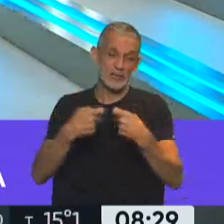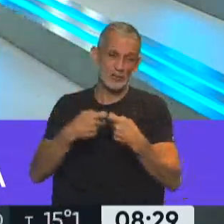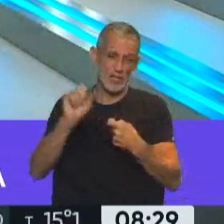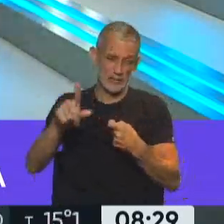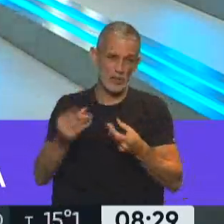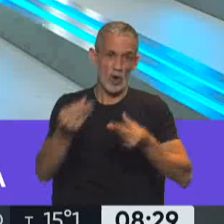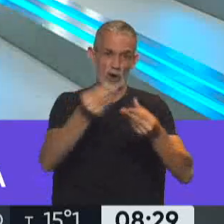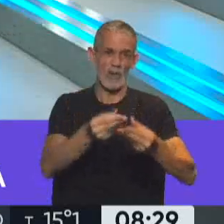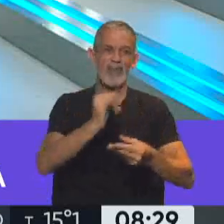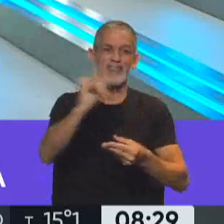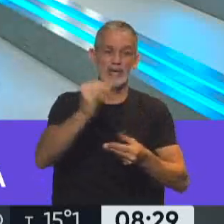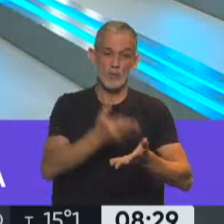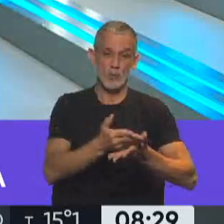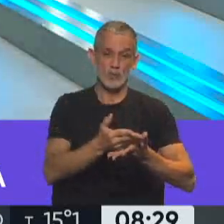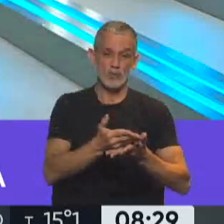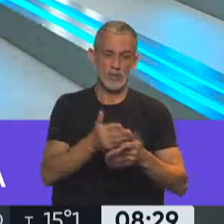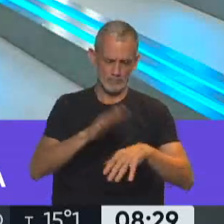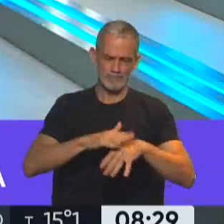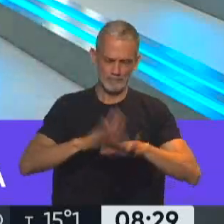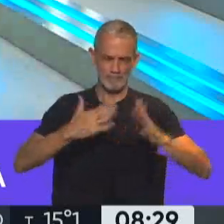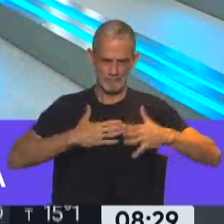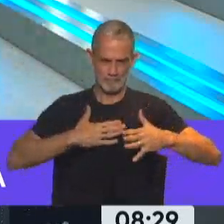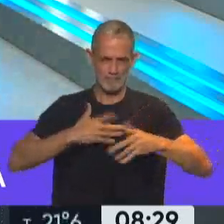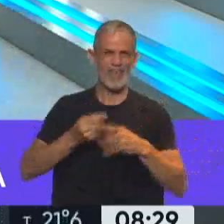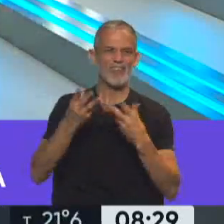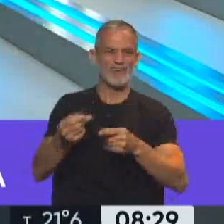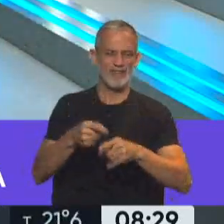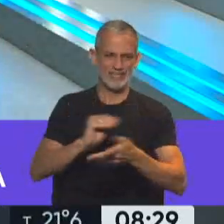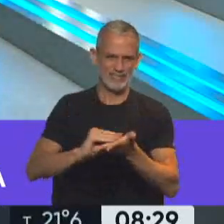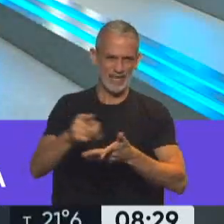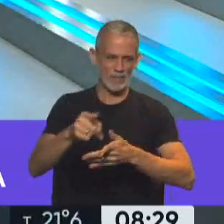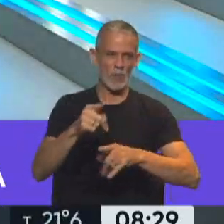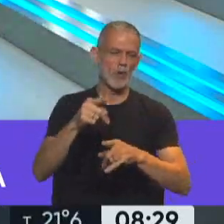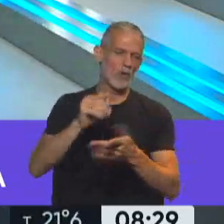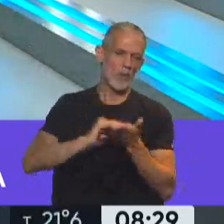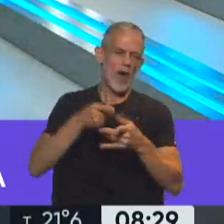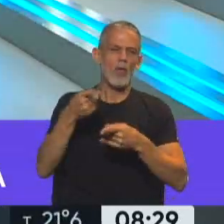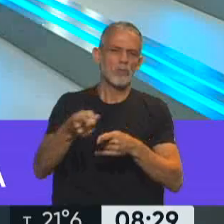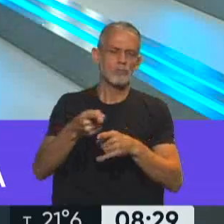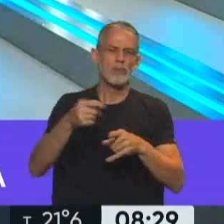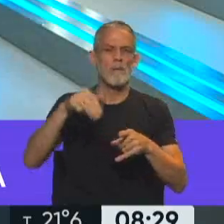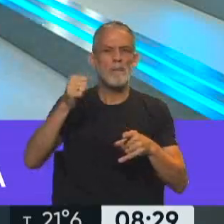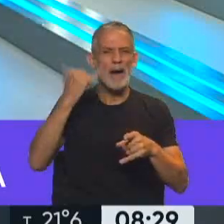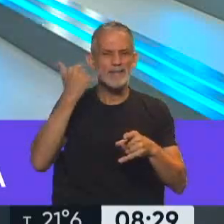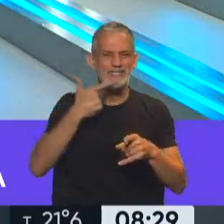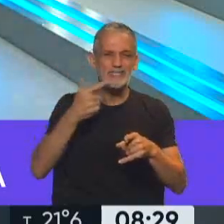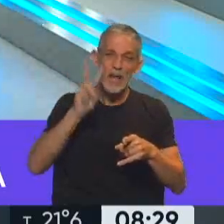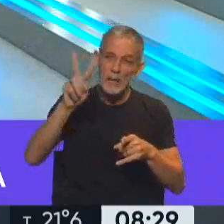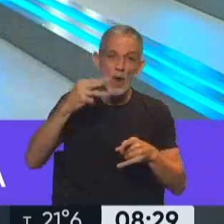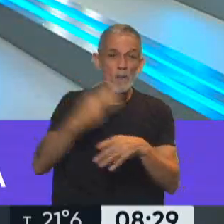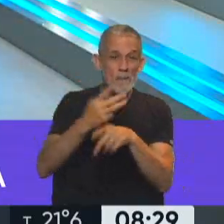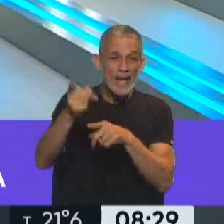organización que asumió como propia la defensa de Mavis Álvarez a partir de un reportaje que dio en